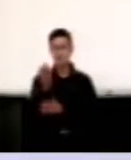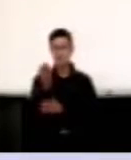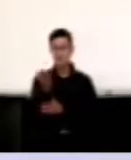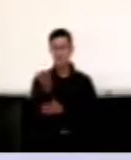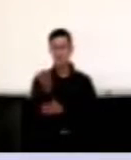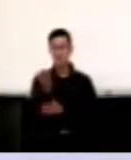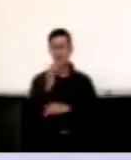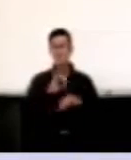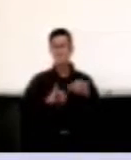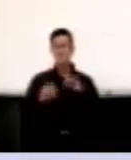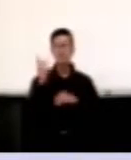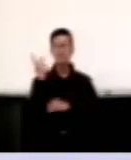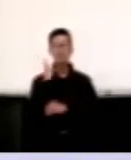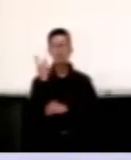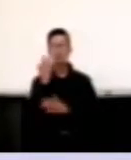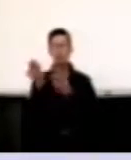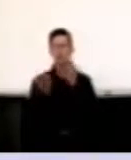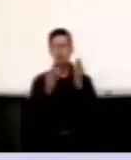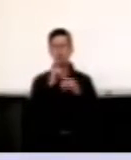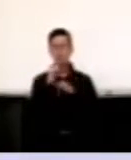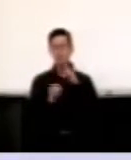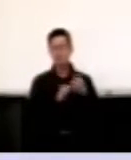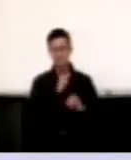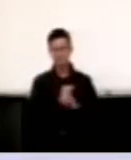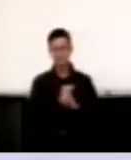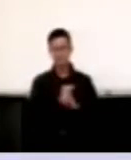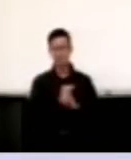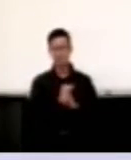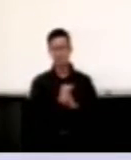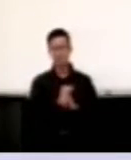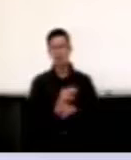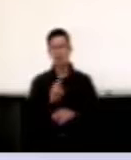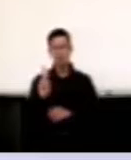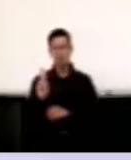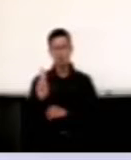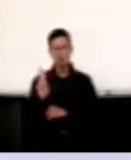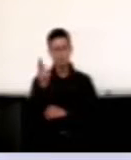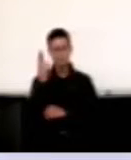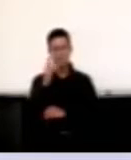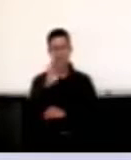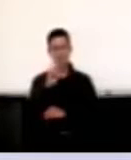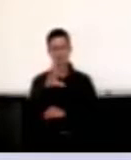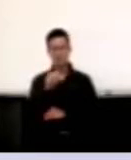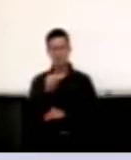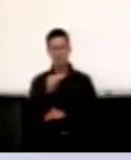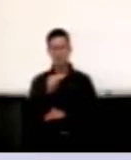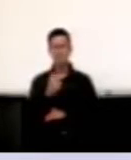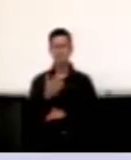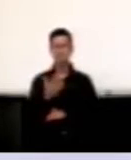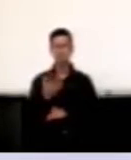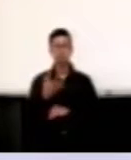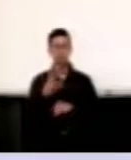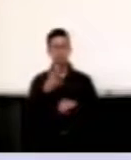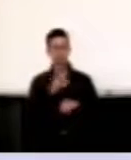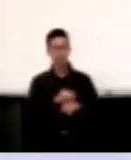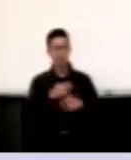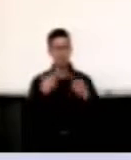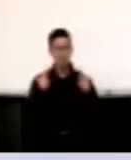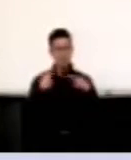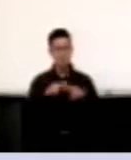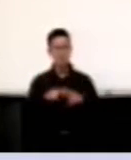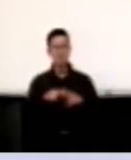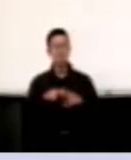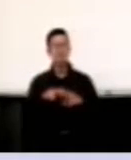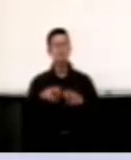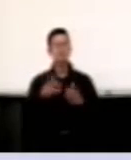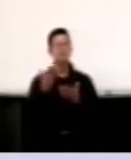Ciencia Política y Estudios Internacionales por la Universidad de Birmingham, Reino Unido, y profesor investigador titular de tiempo completo en el Departamento de